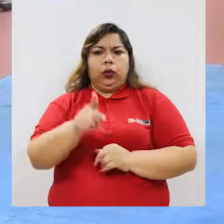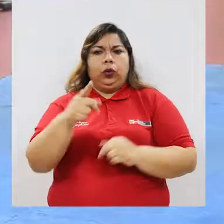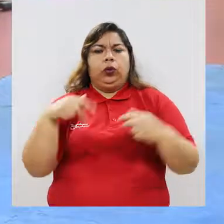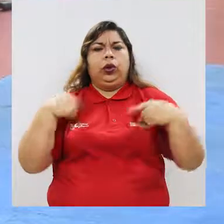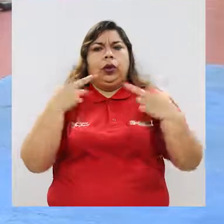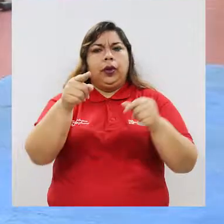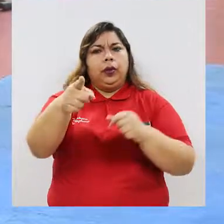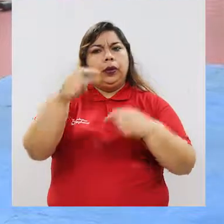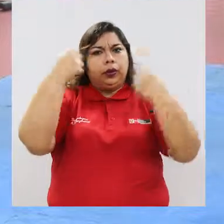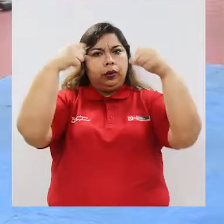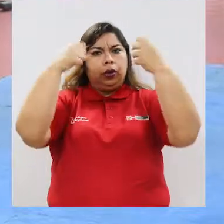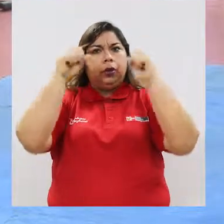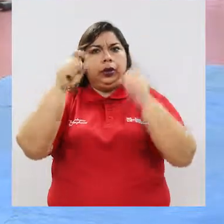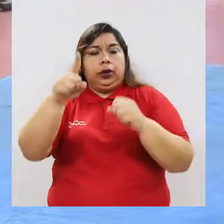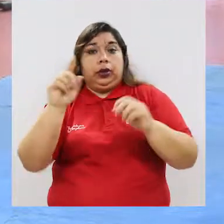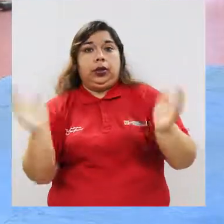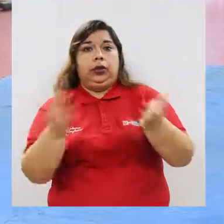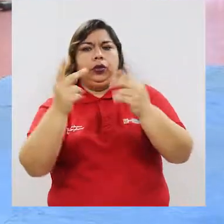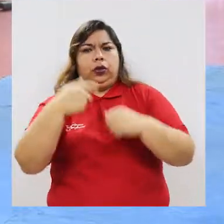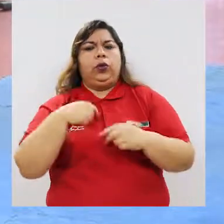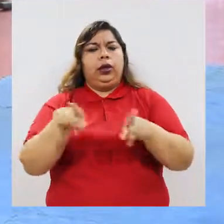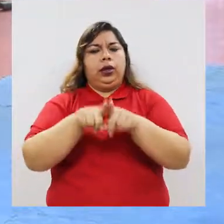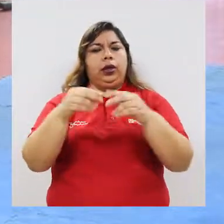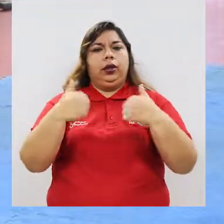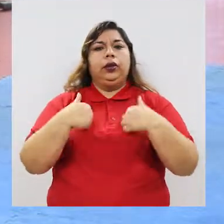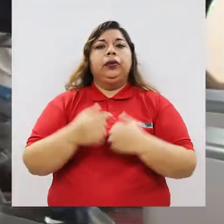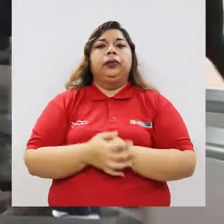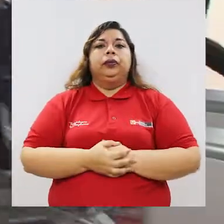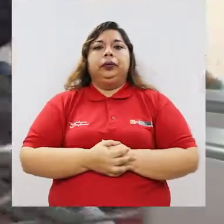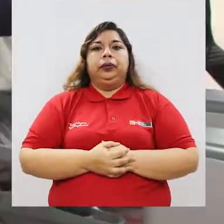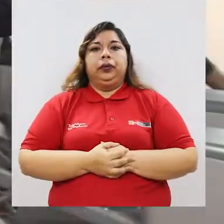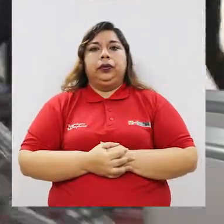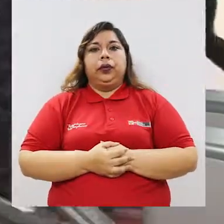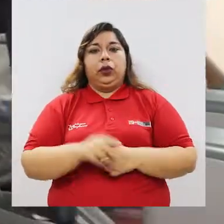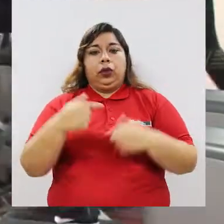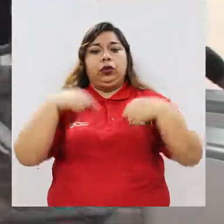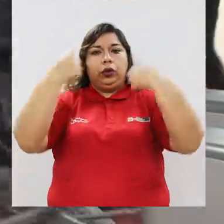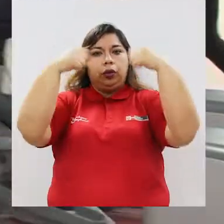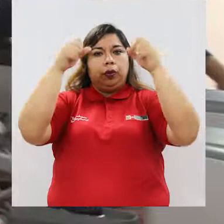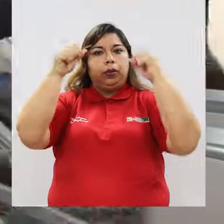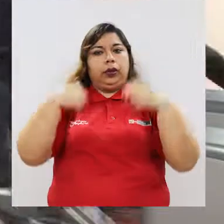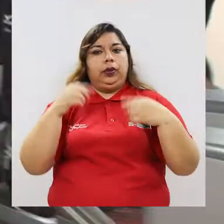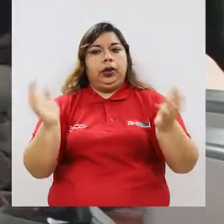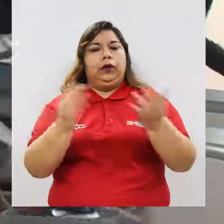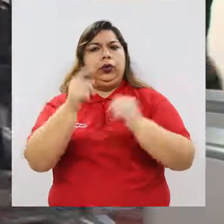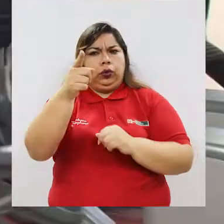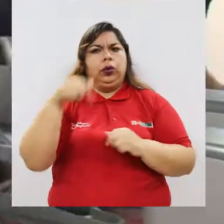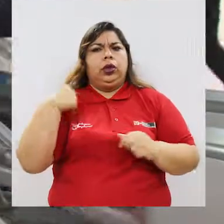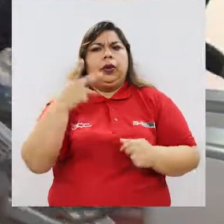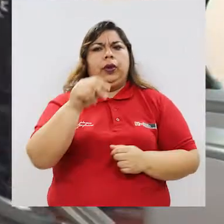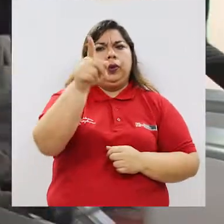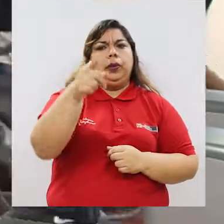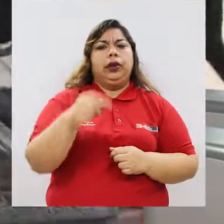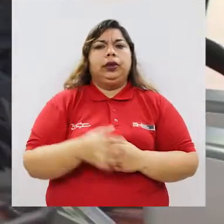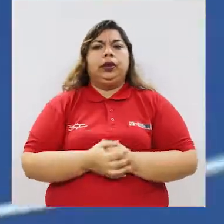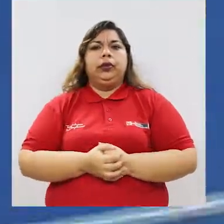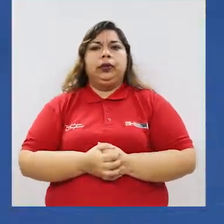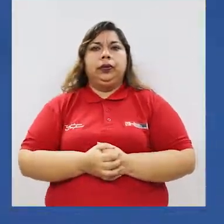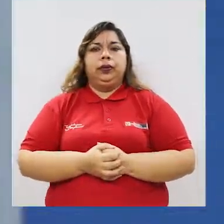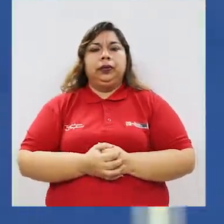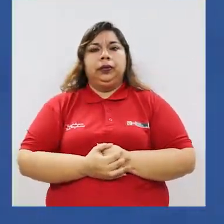Tú también puedes ser un deportista calificado como yo. Soy un deportista calificado, tú también puedes serlo.